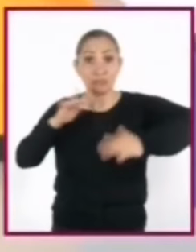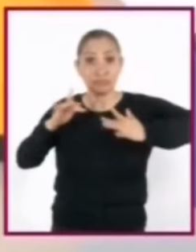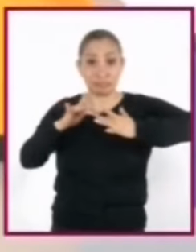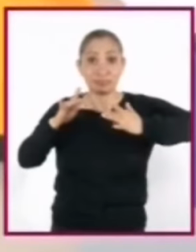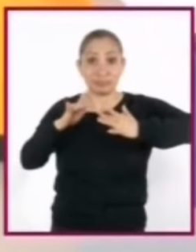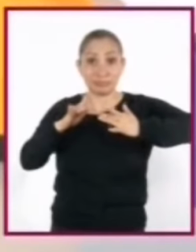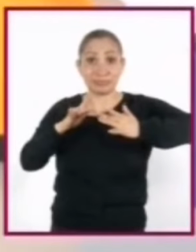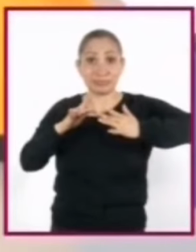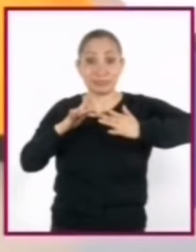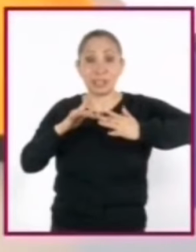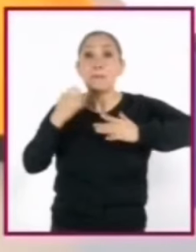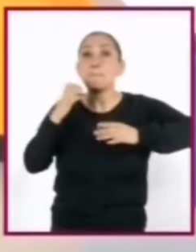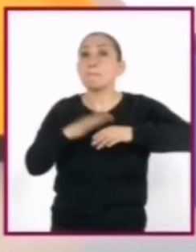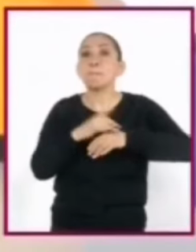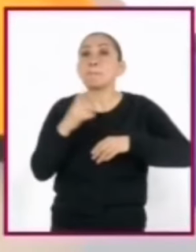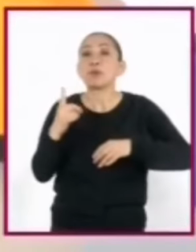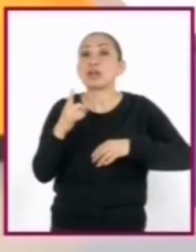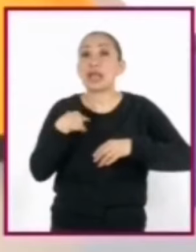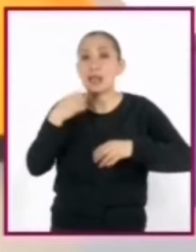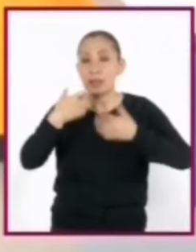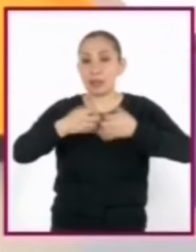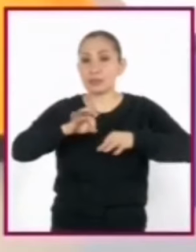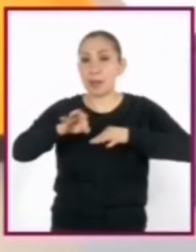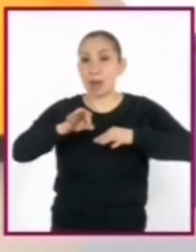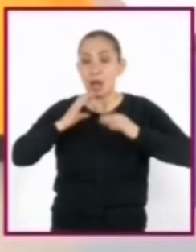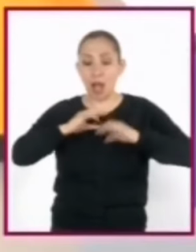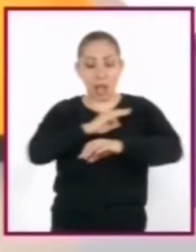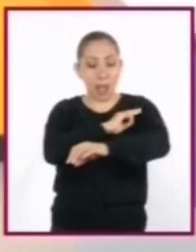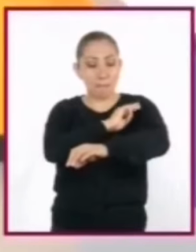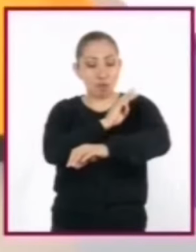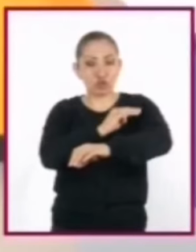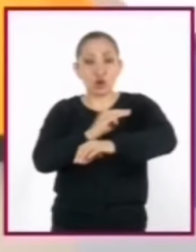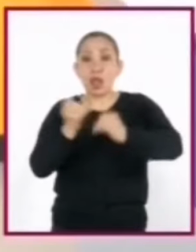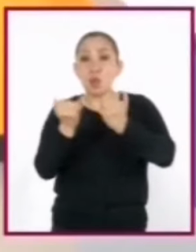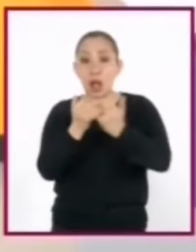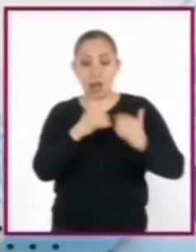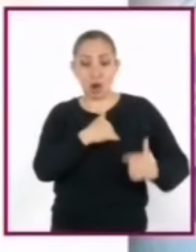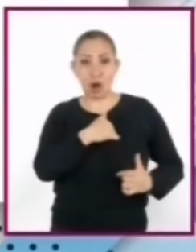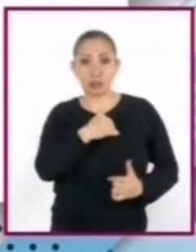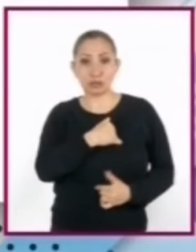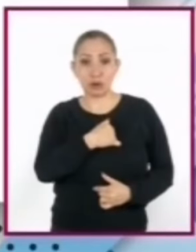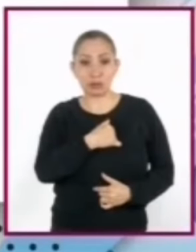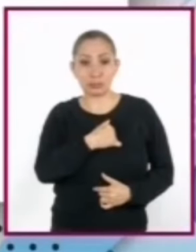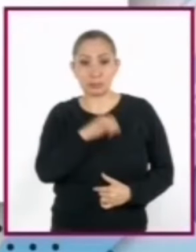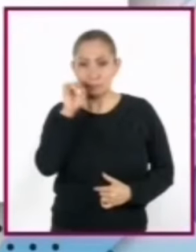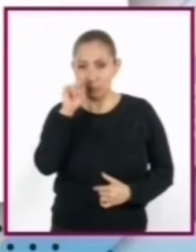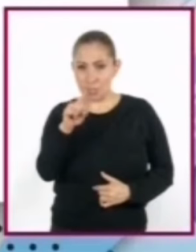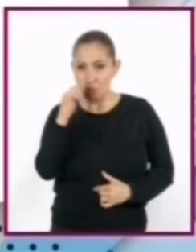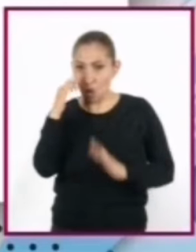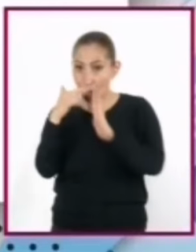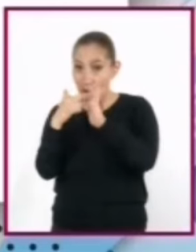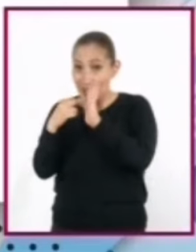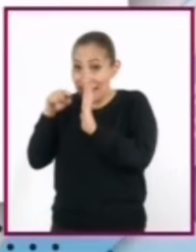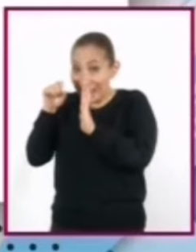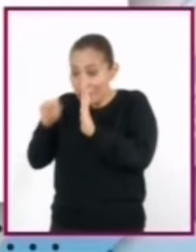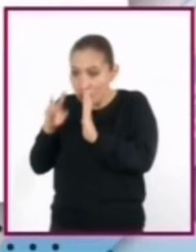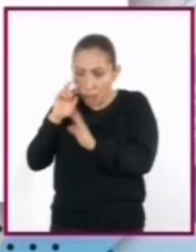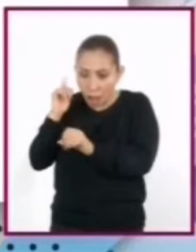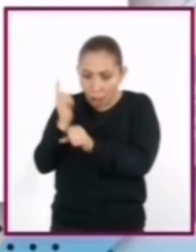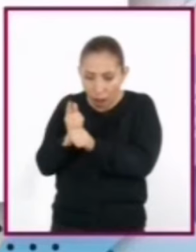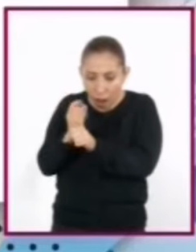ya que de esa manera trabajan los músculos, al igual que tu corazón, Basados en ese principio,